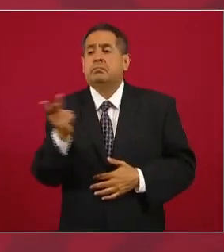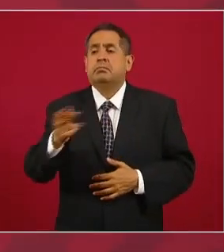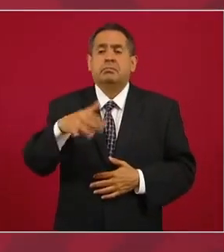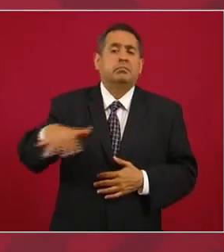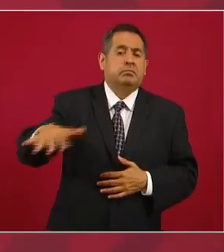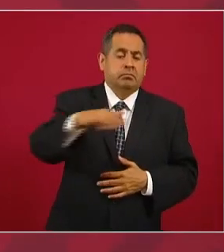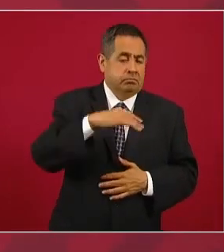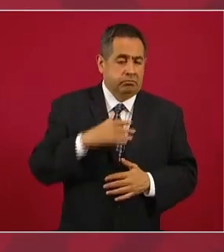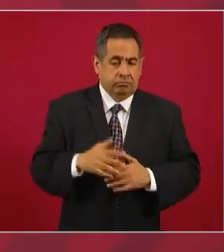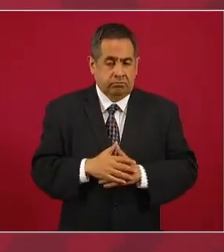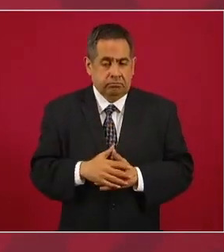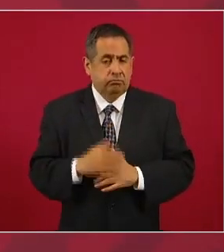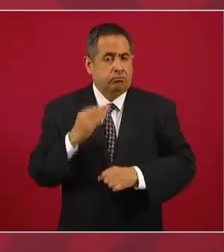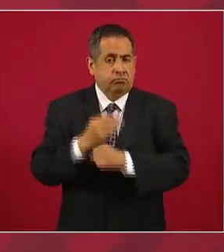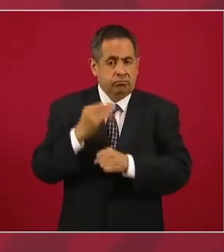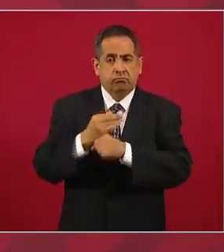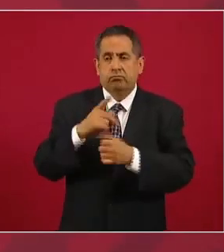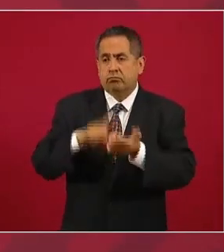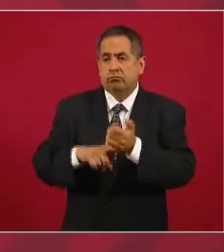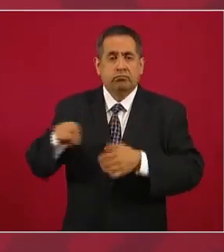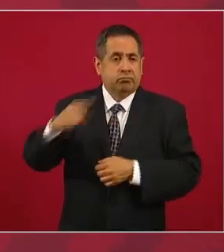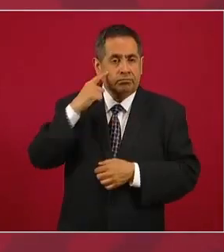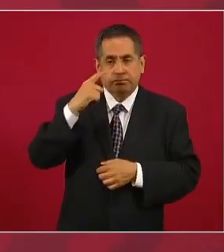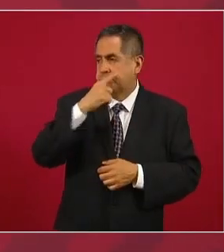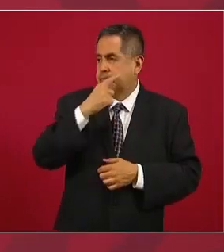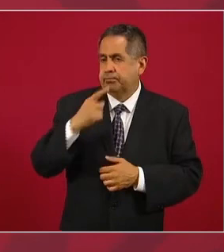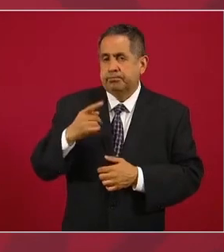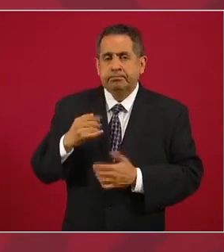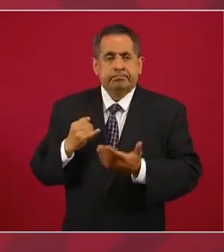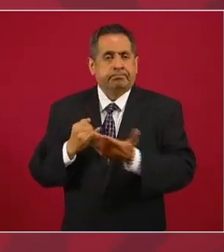Este es un ejercicio de democracia participativa.